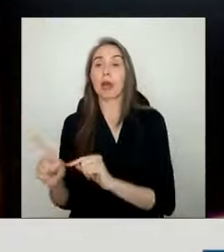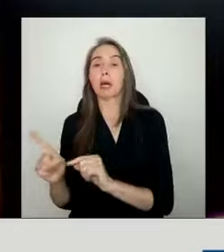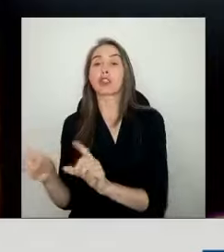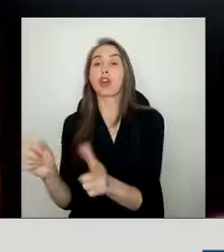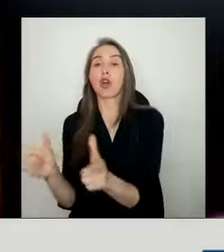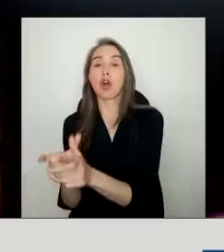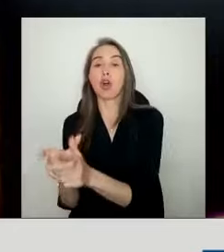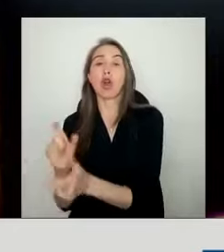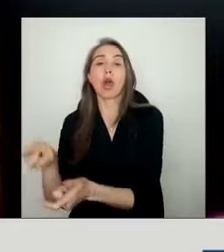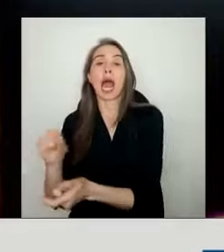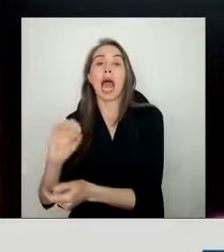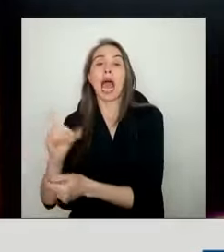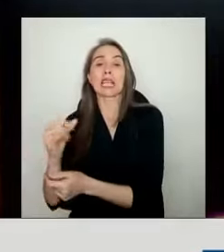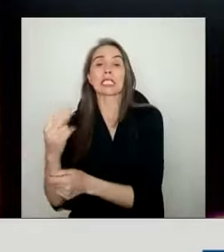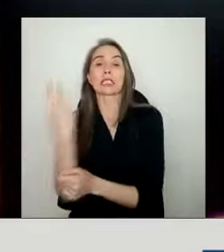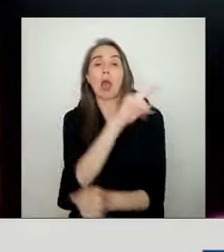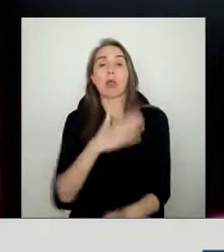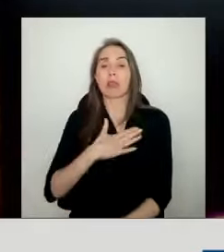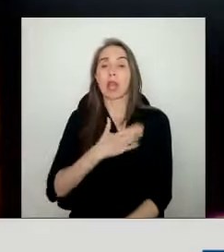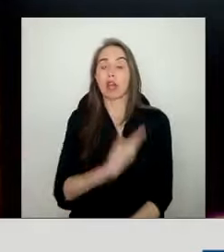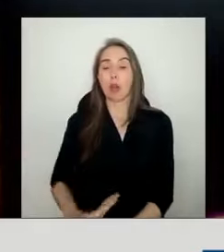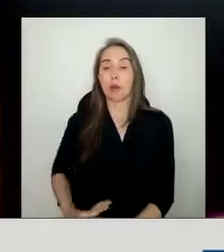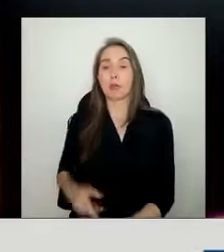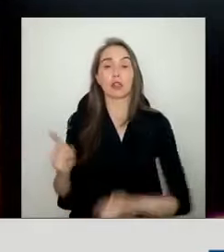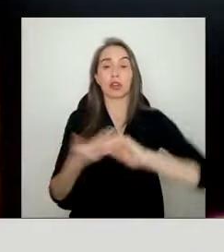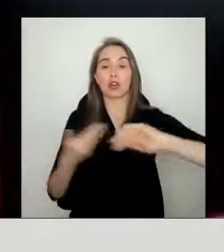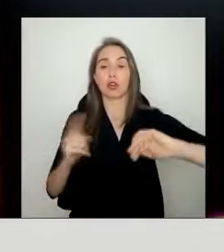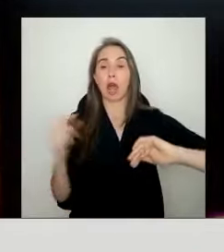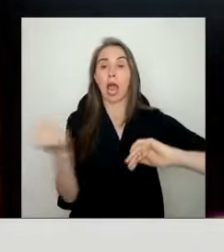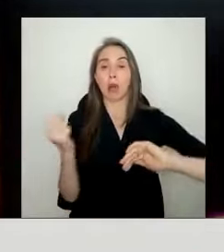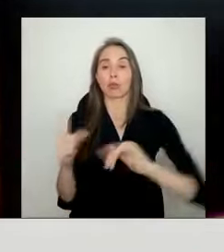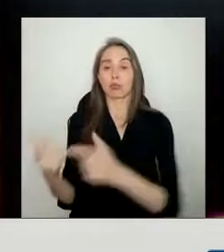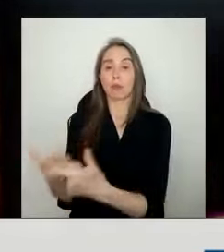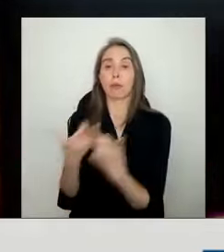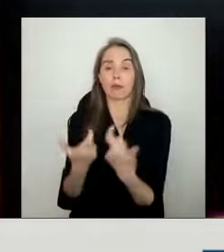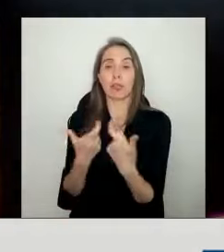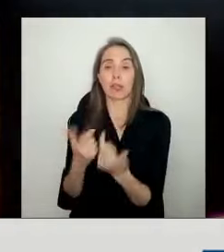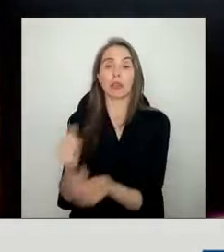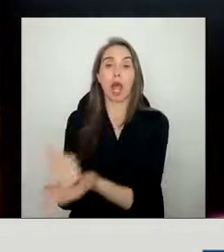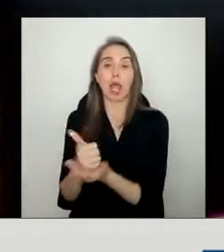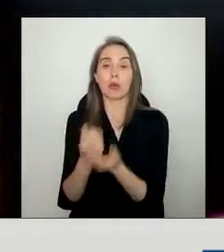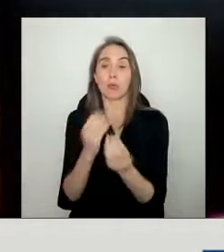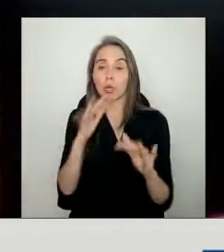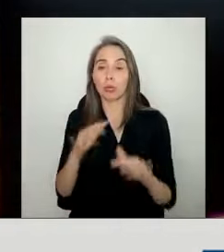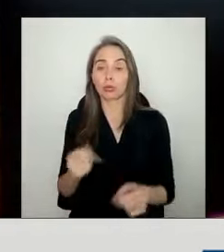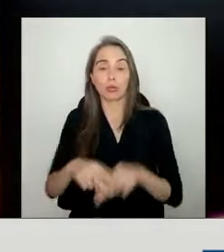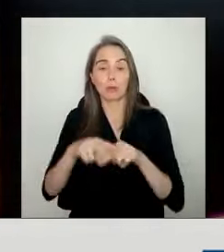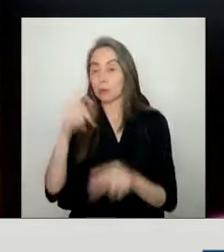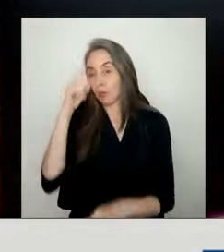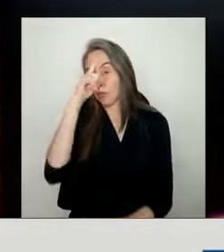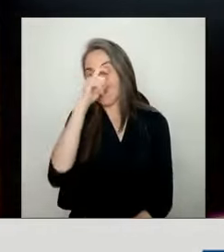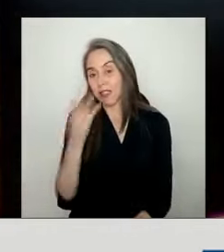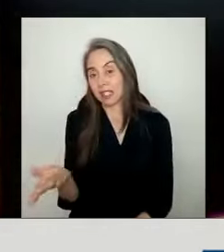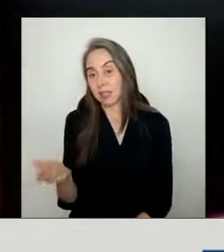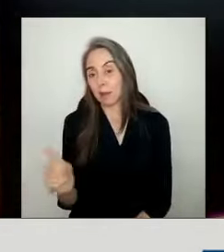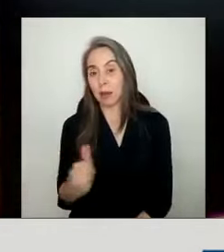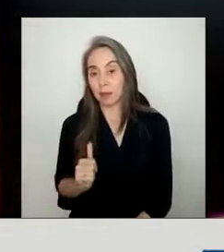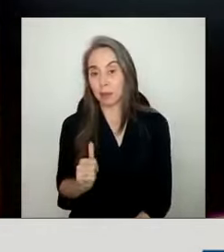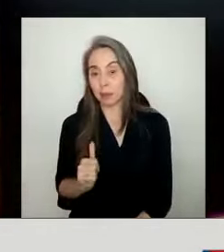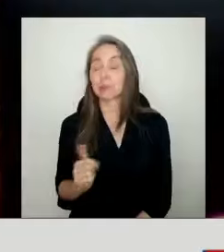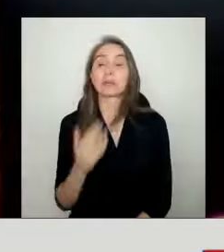tanto la autonomía y Por ende la fiscalización y colaborar con la eh eficiencia resulta más difícil y también el régimen